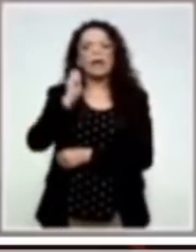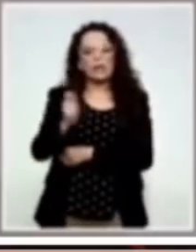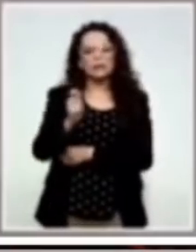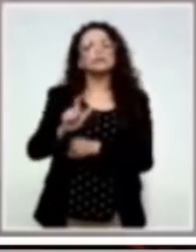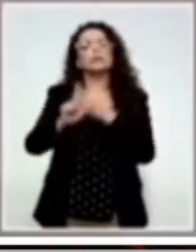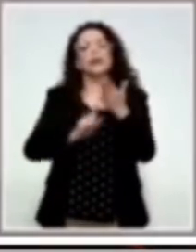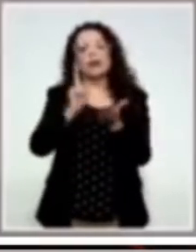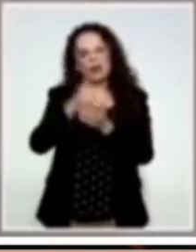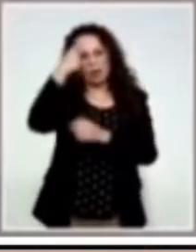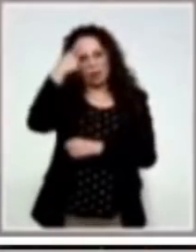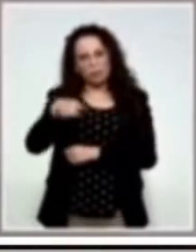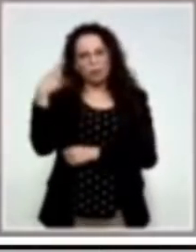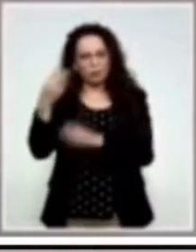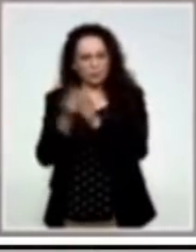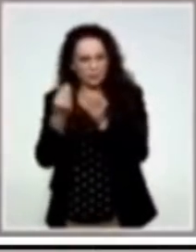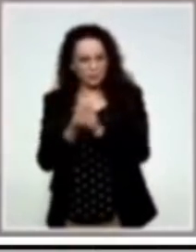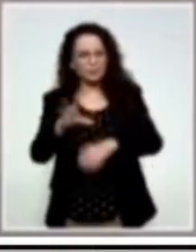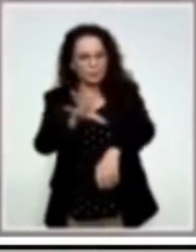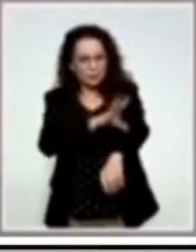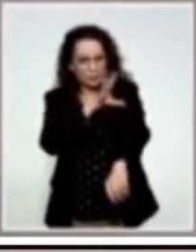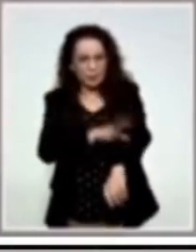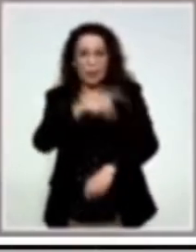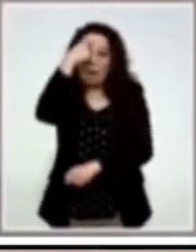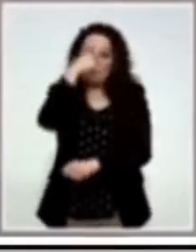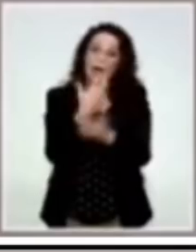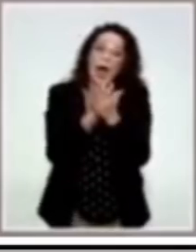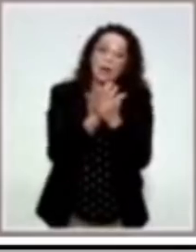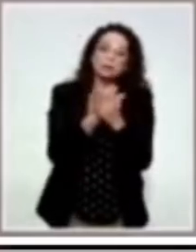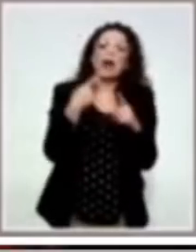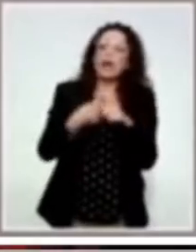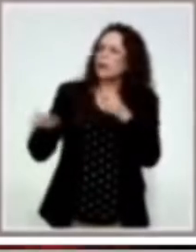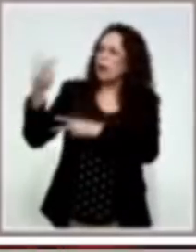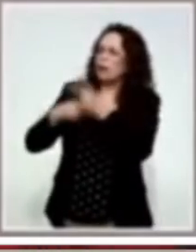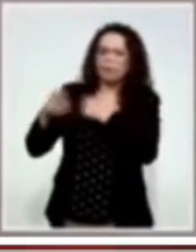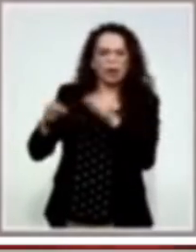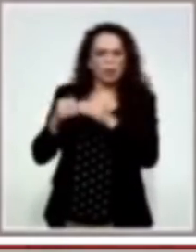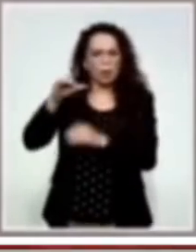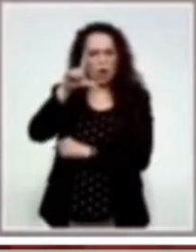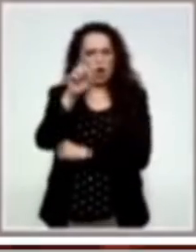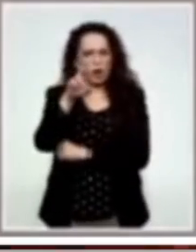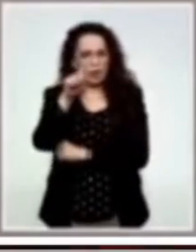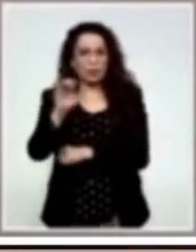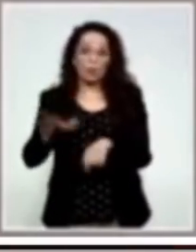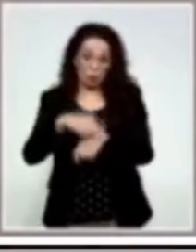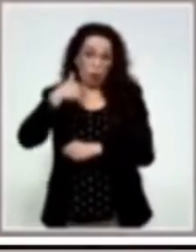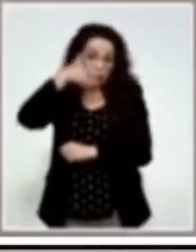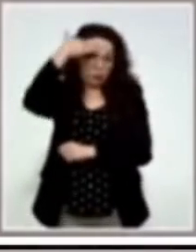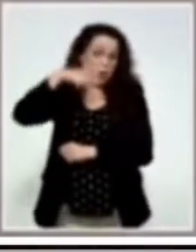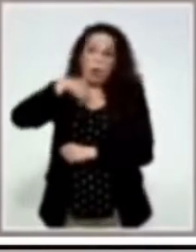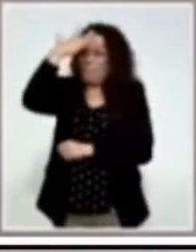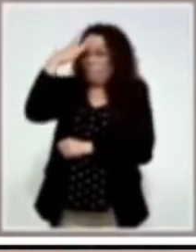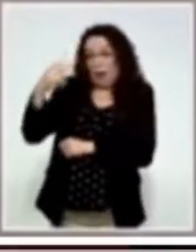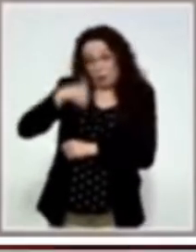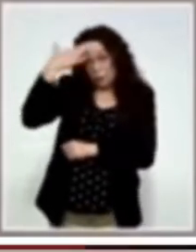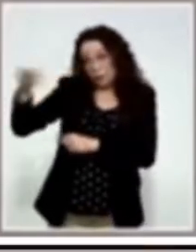para esperar a que llegara la ministra Loretta, porque además yo era vidente y yo sabía quién iba a llegar, y que